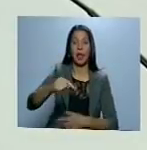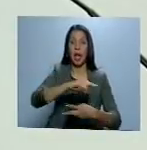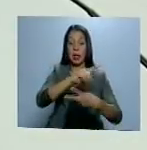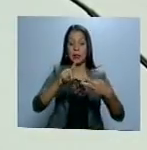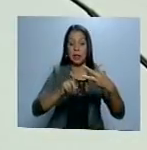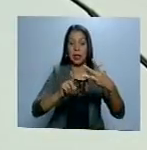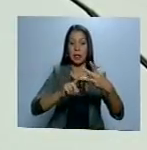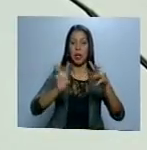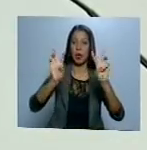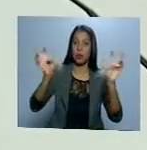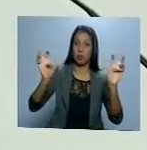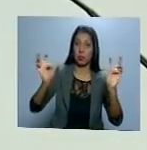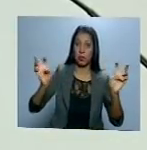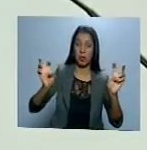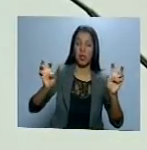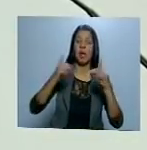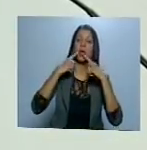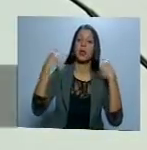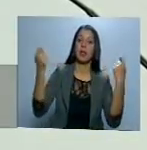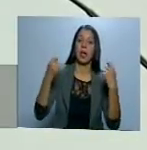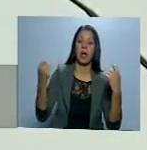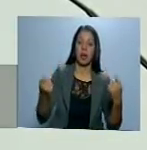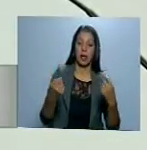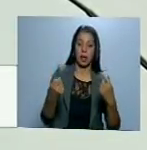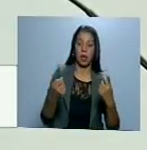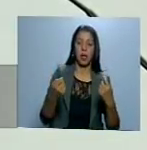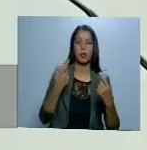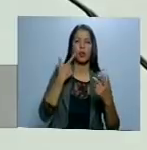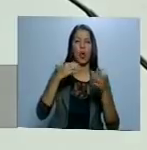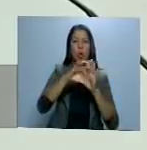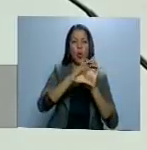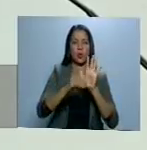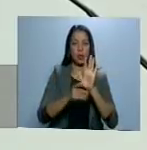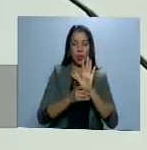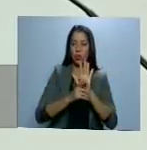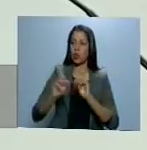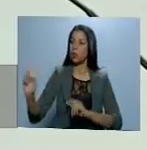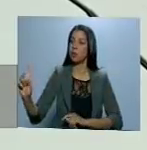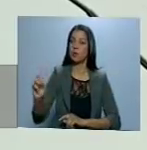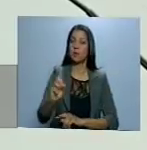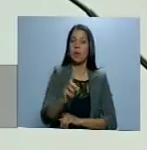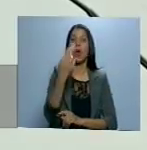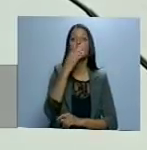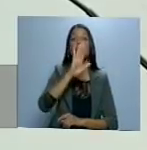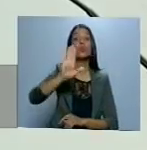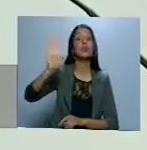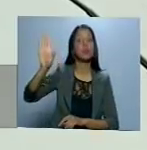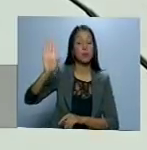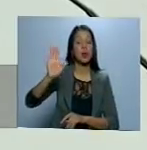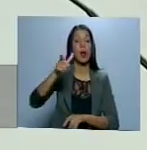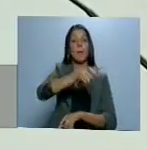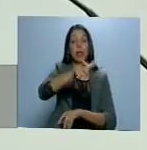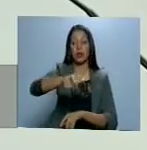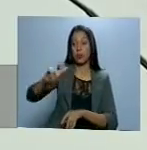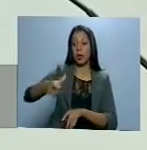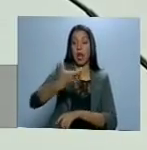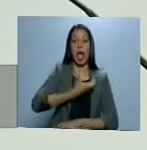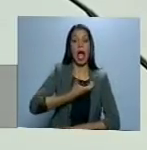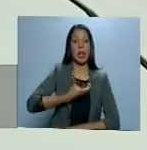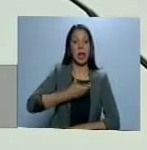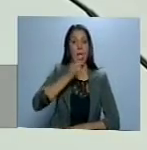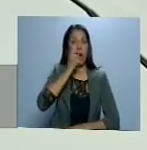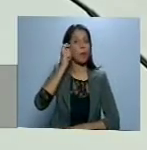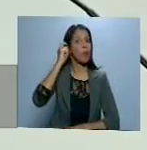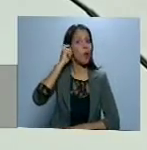decreto de delegación de acto constituyente para la juramentación de alcaldes y alcaldesas. Es todo,